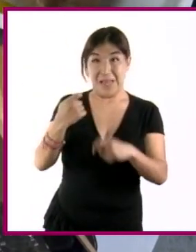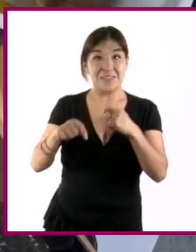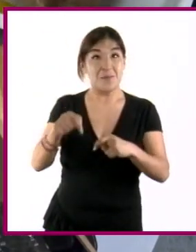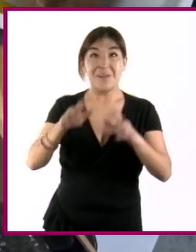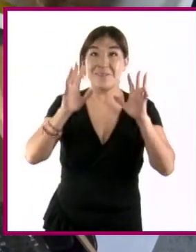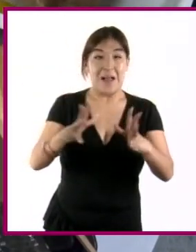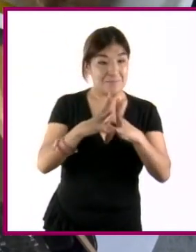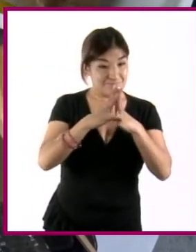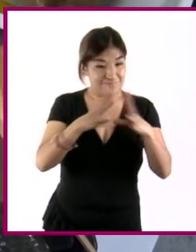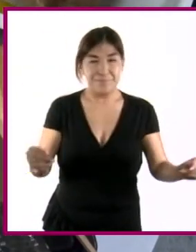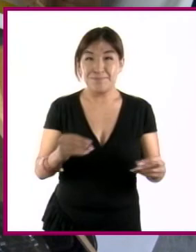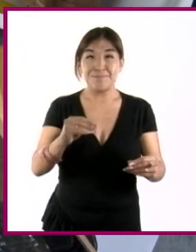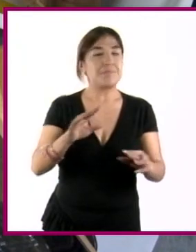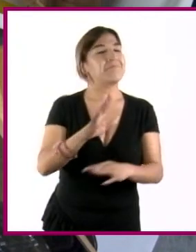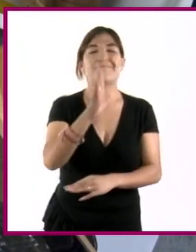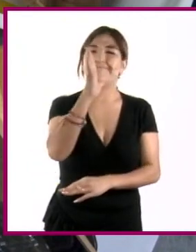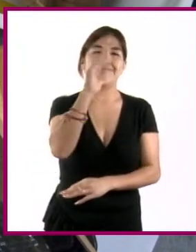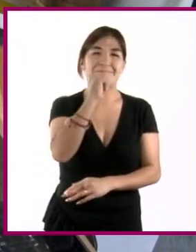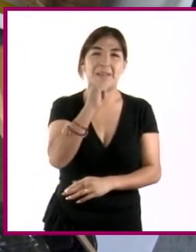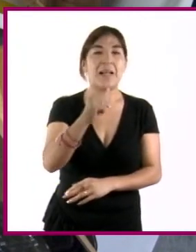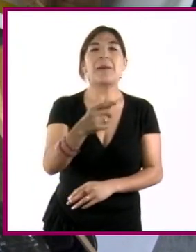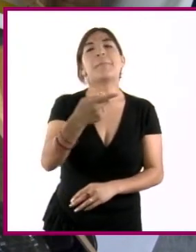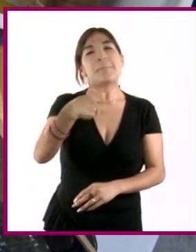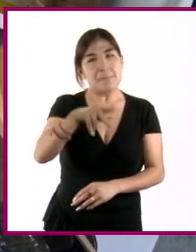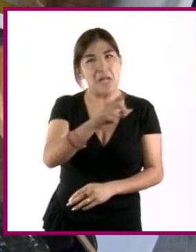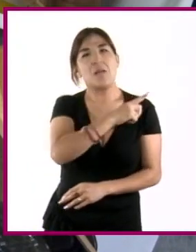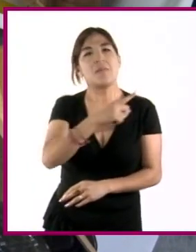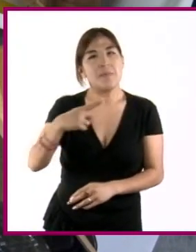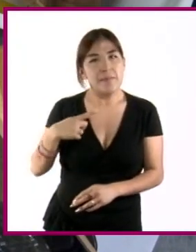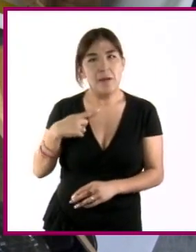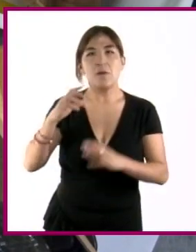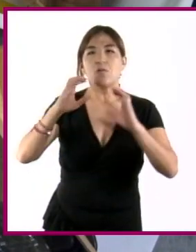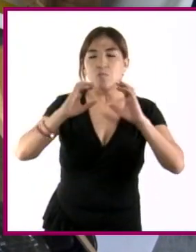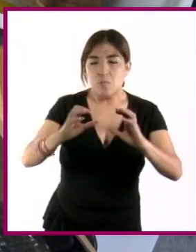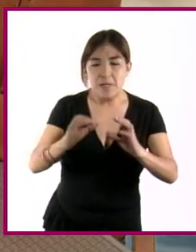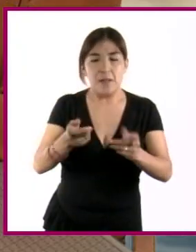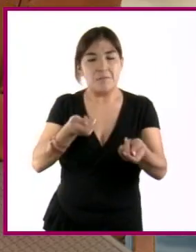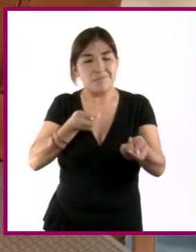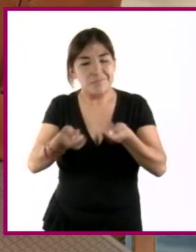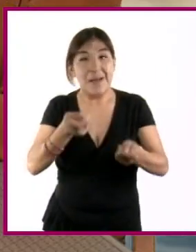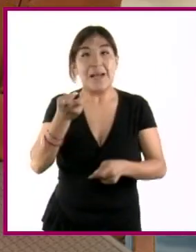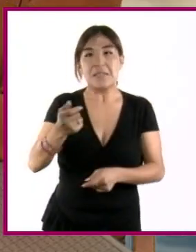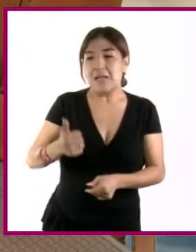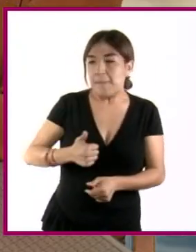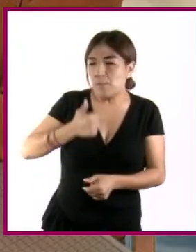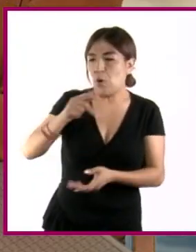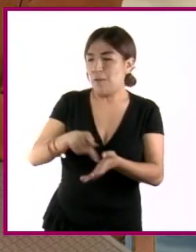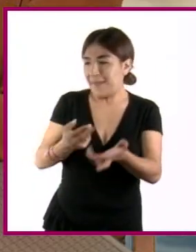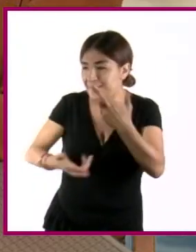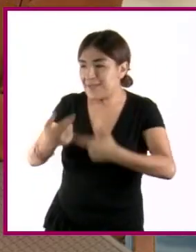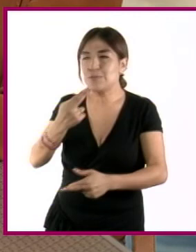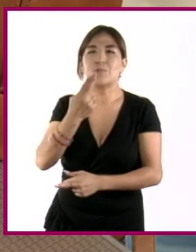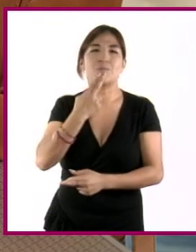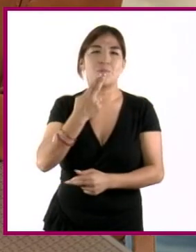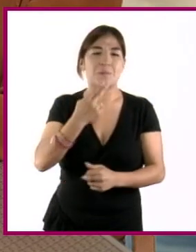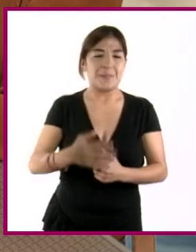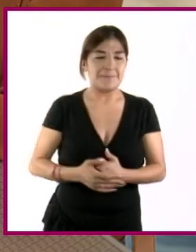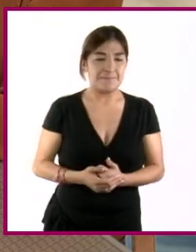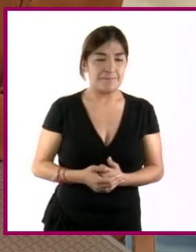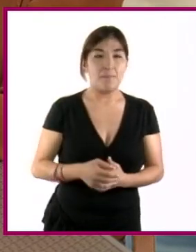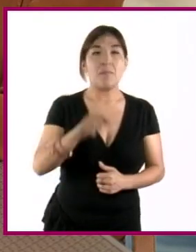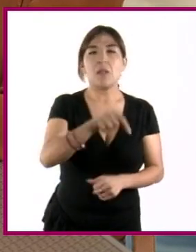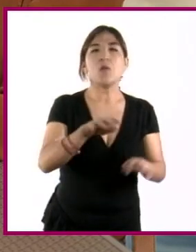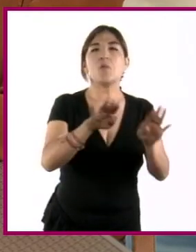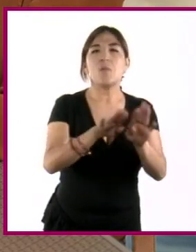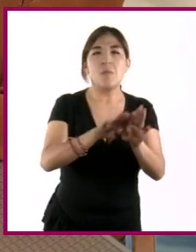más inteligente, aprovechar sus propiedades y limitar sus efectos. ¿Las políticas públicas aplicadas a nivel